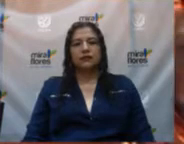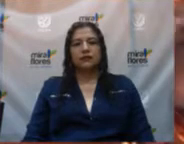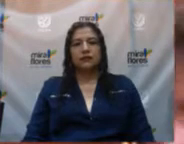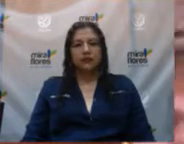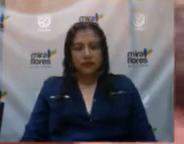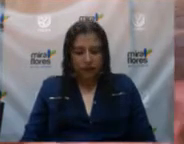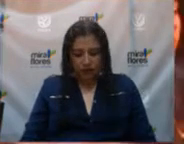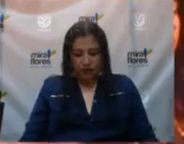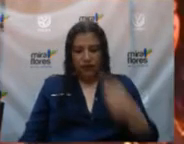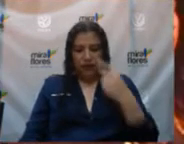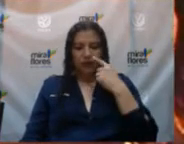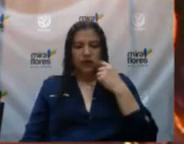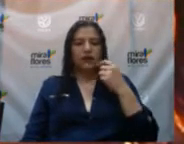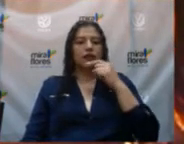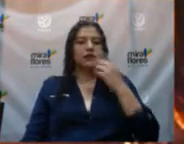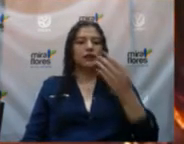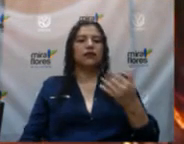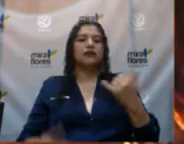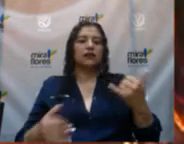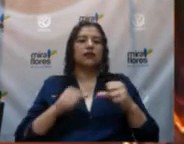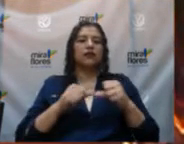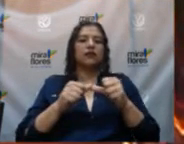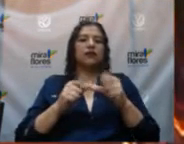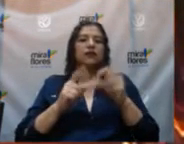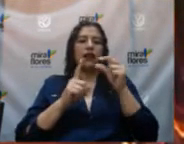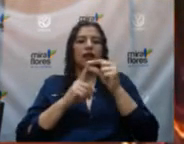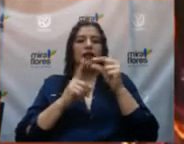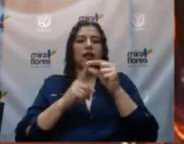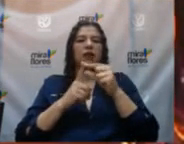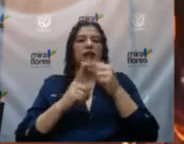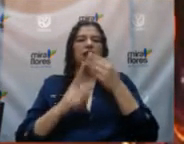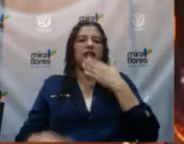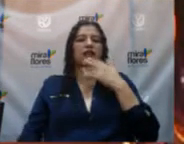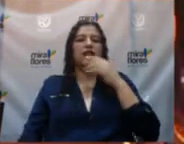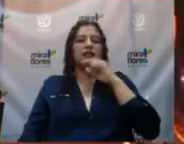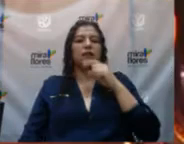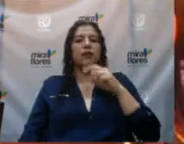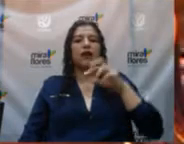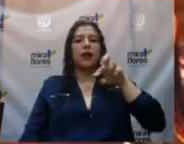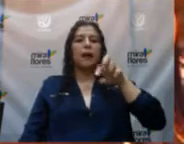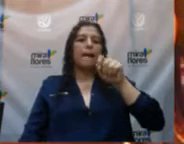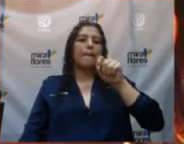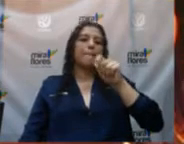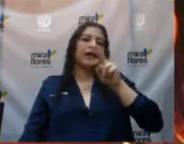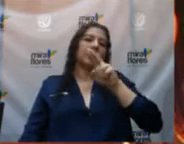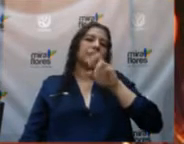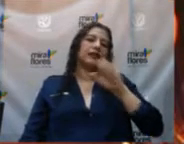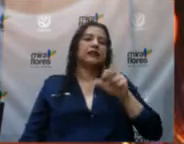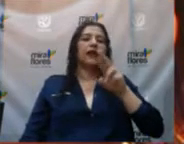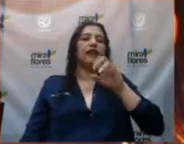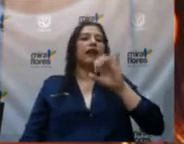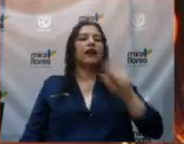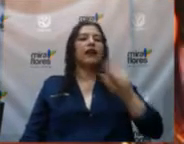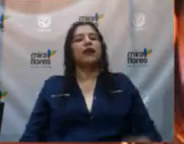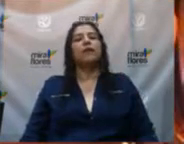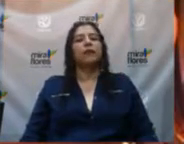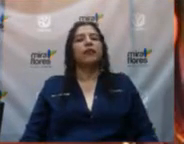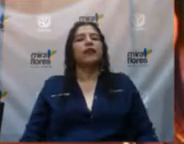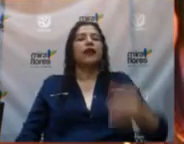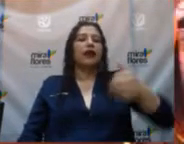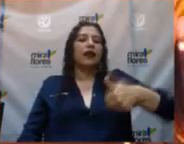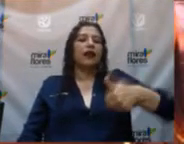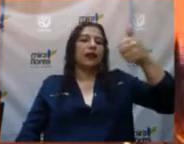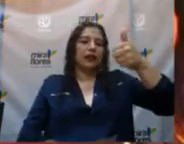Señoras y señores, a continuación las palabras de la señora Patricia del Río Jiménez de Olavide,